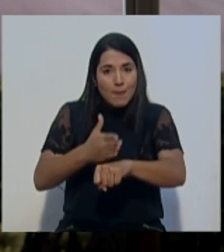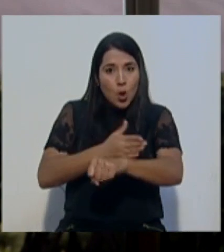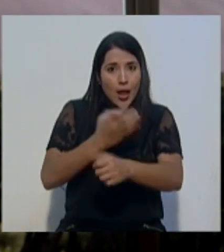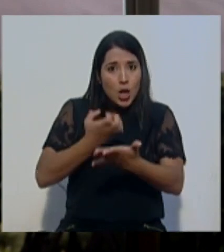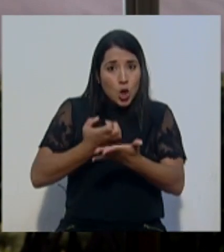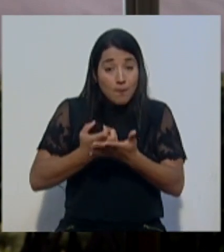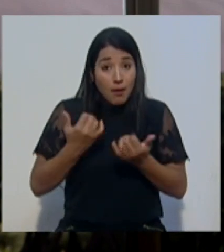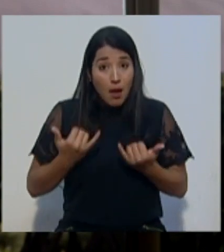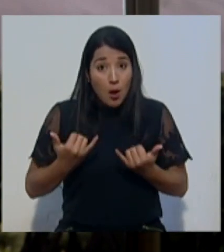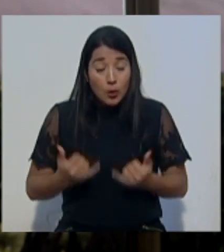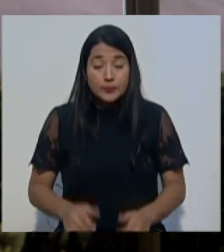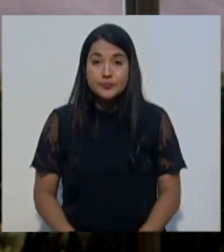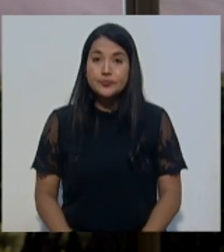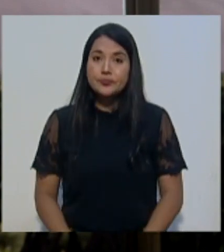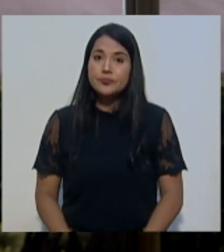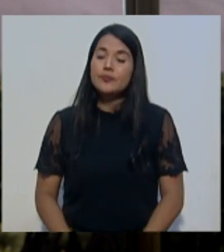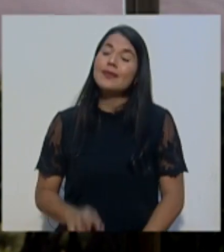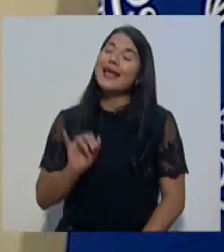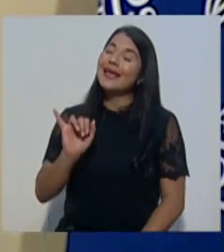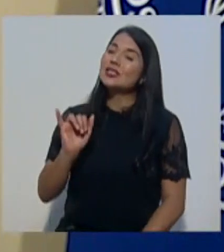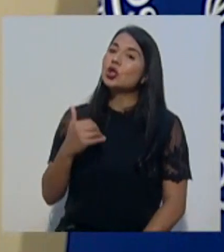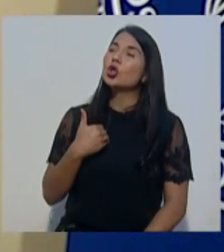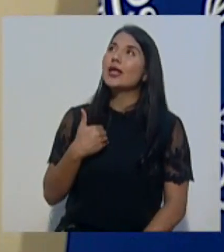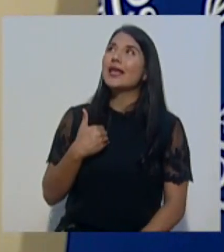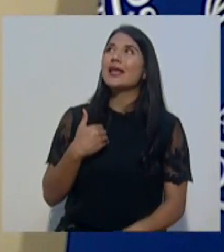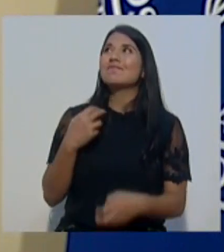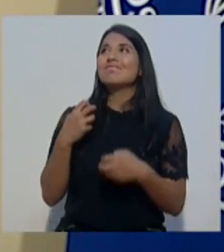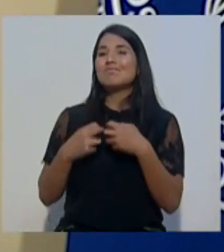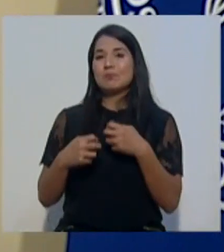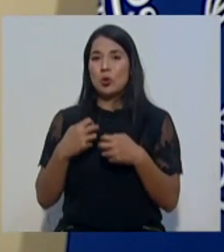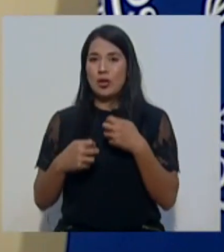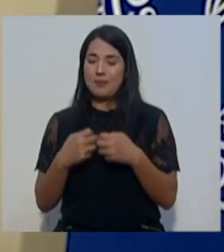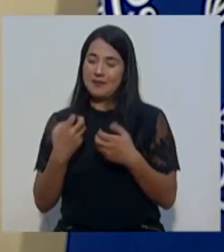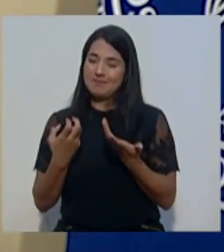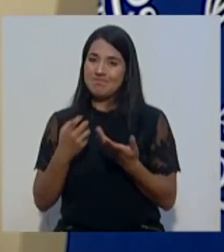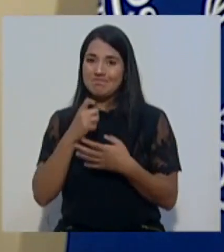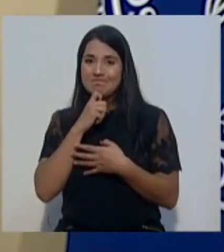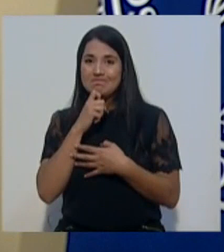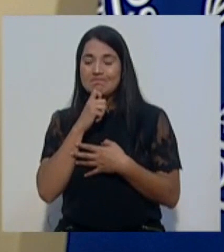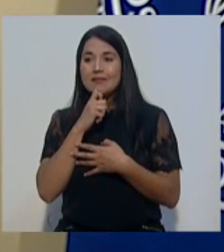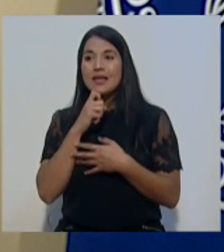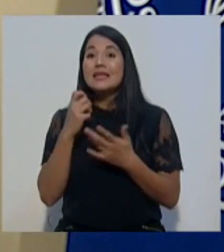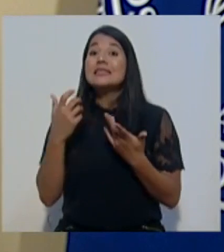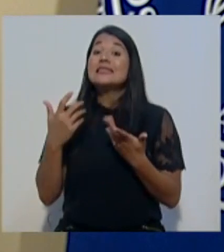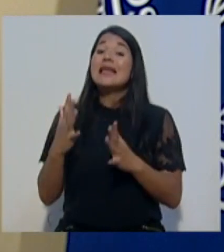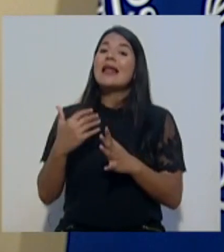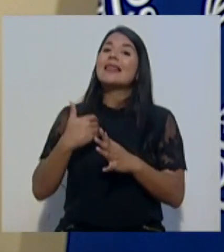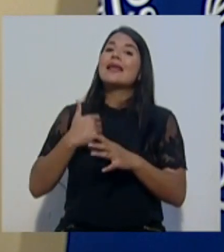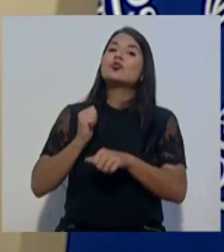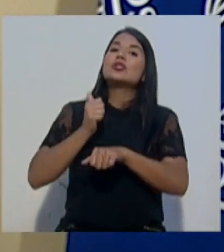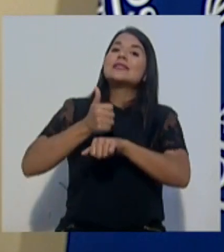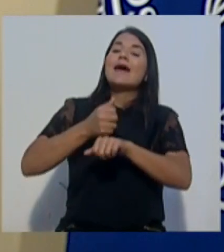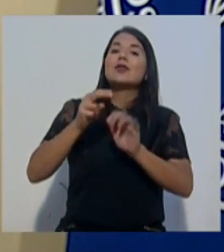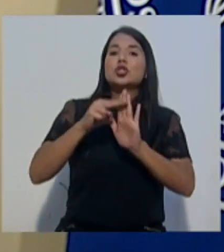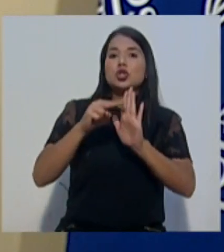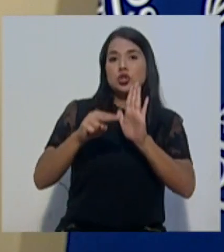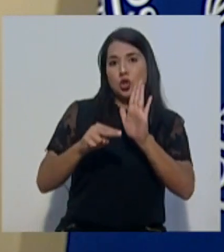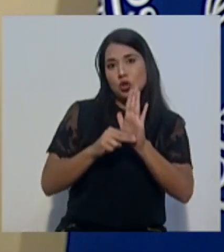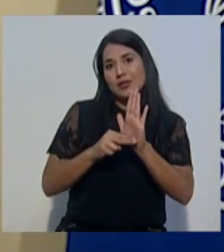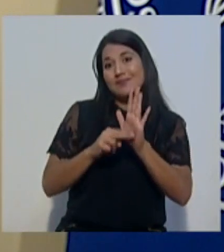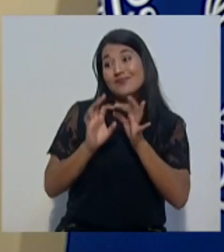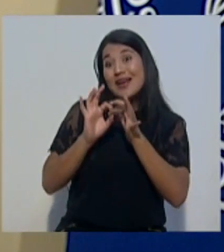momento. Eso tiene la dificultad, no la dificultad, hay normas ya, incluso constitucionales, de la